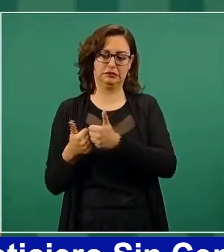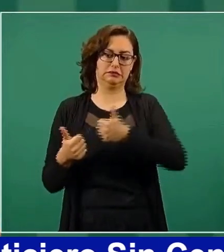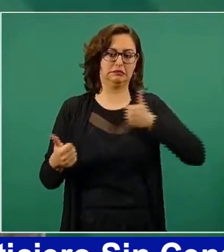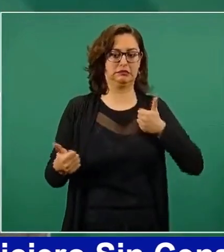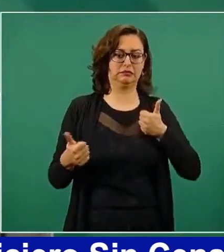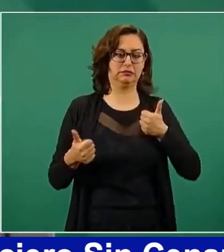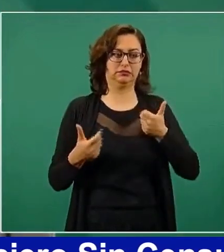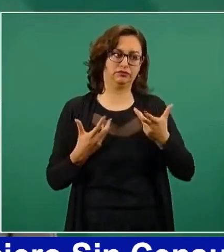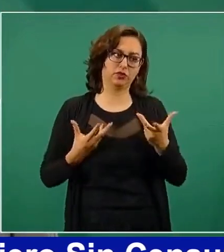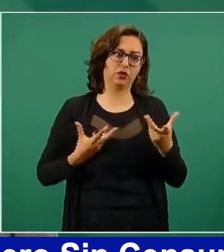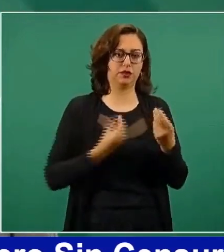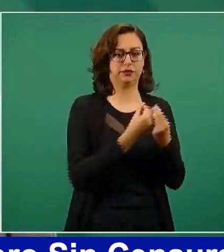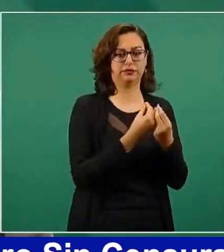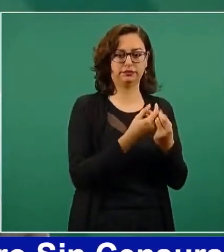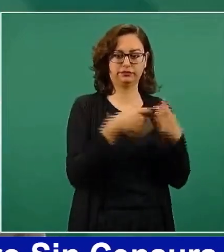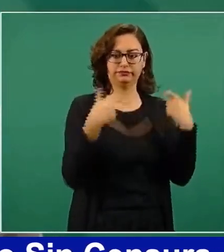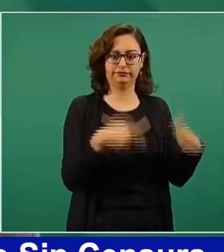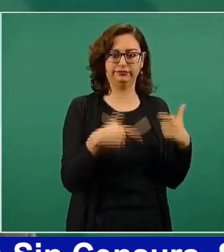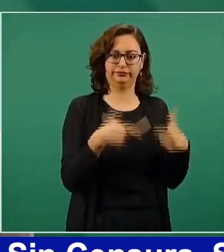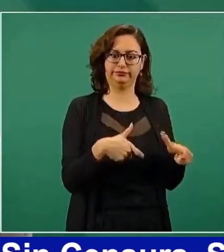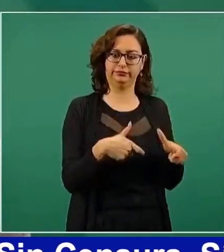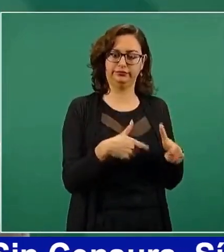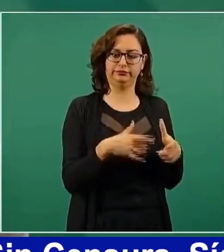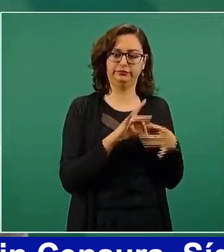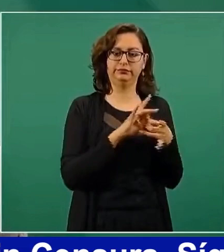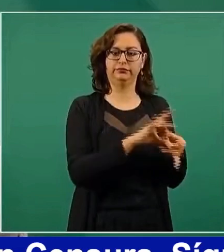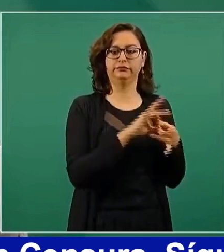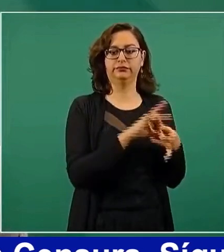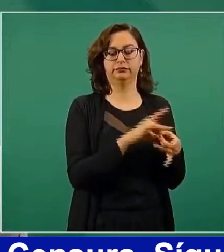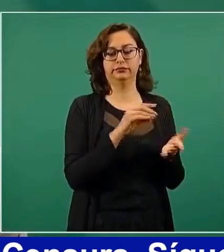no del poder económico.